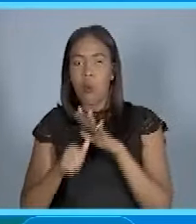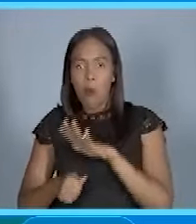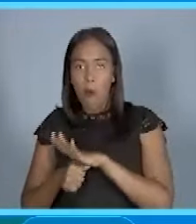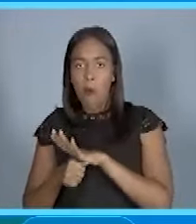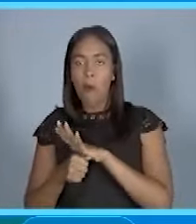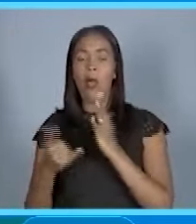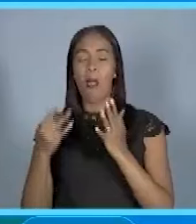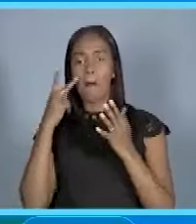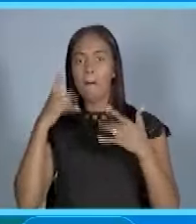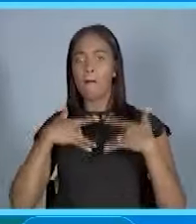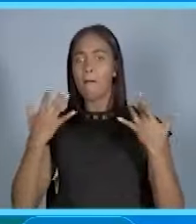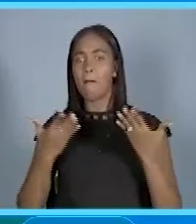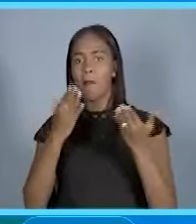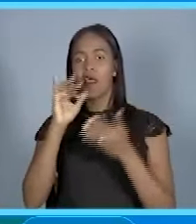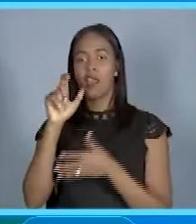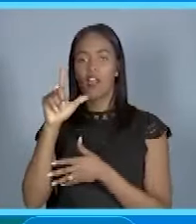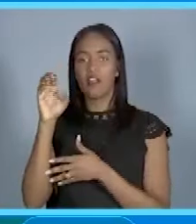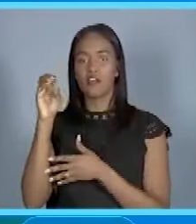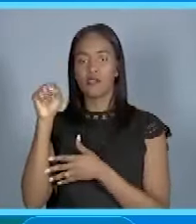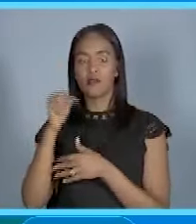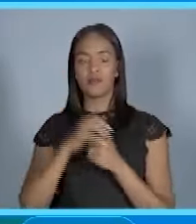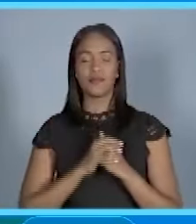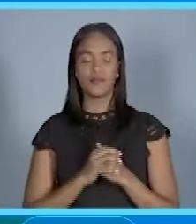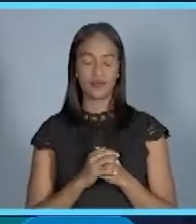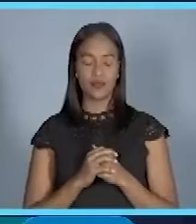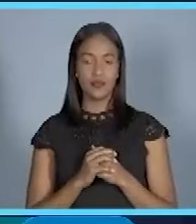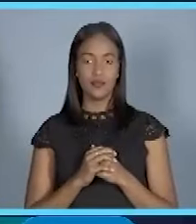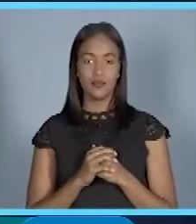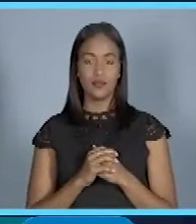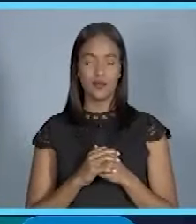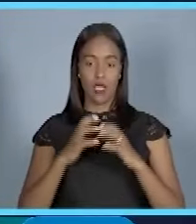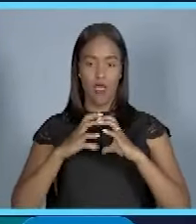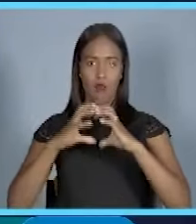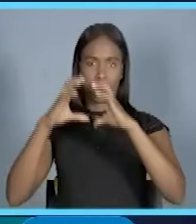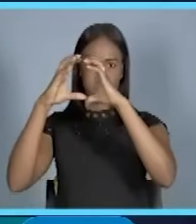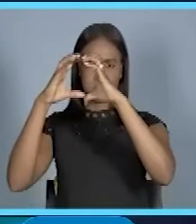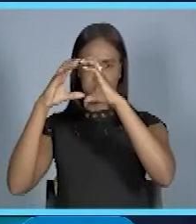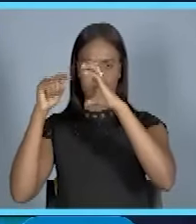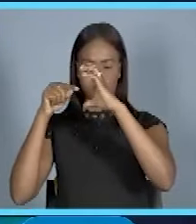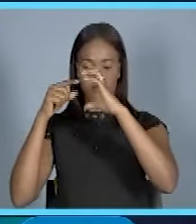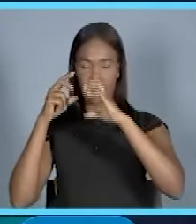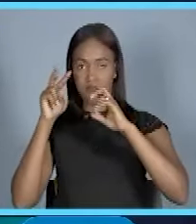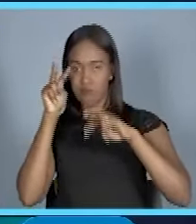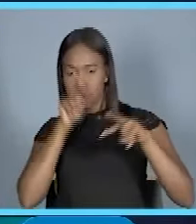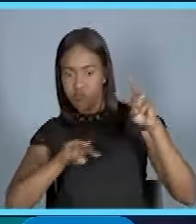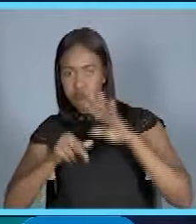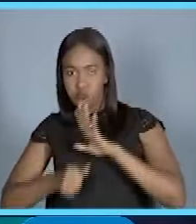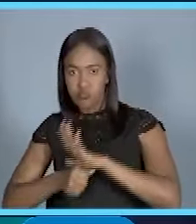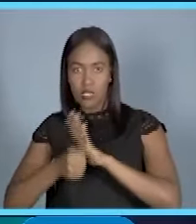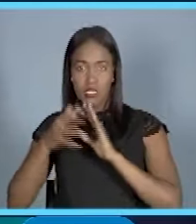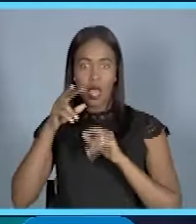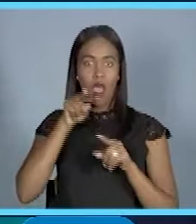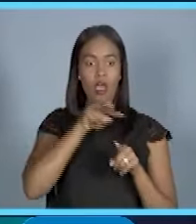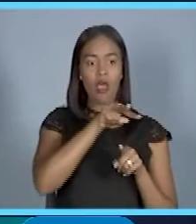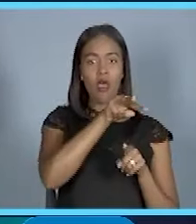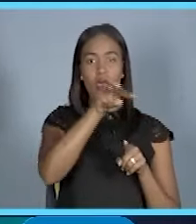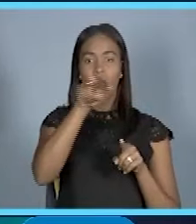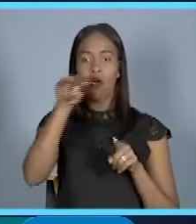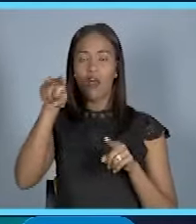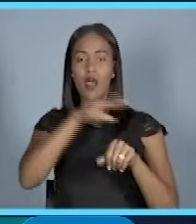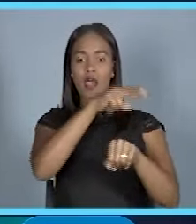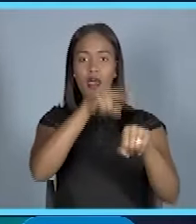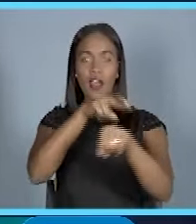las internacionales en el siguiente resumen. Los globos espía, que ya han sobrevolado varias regiones,